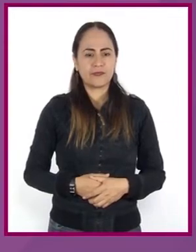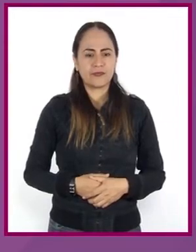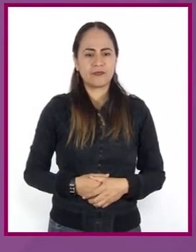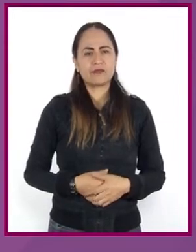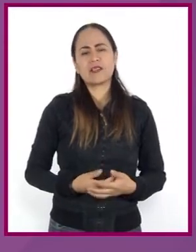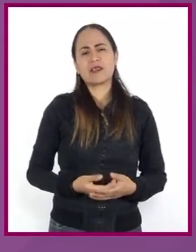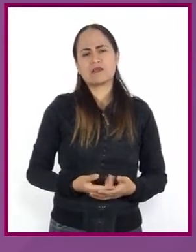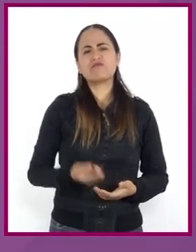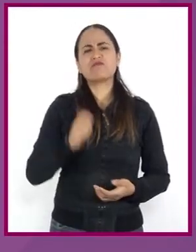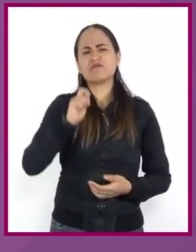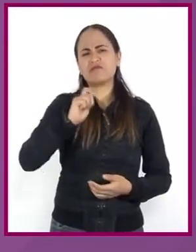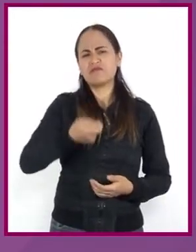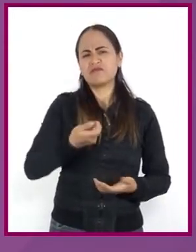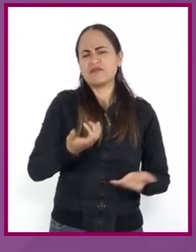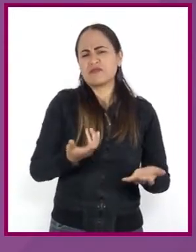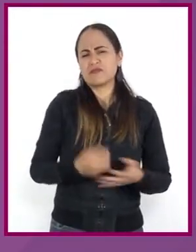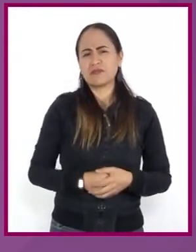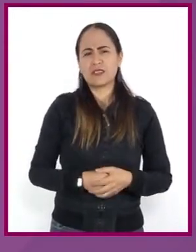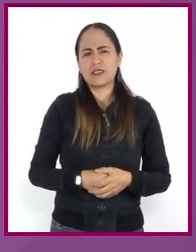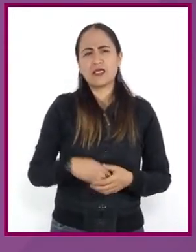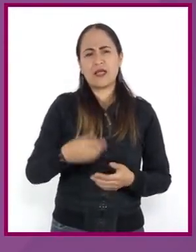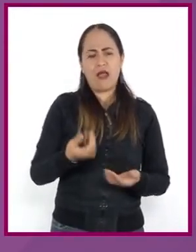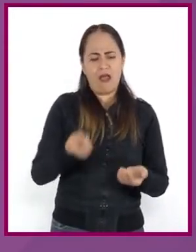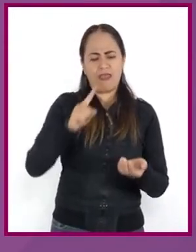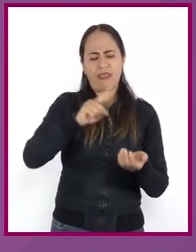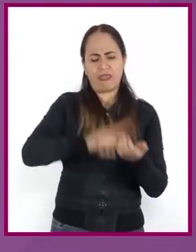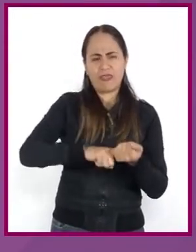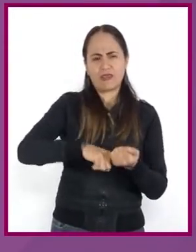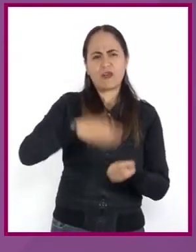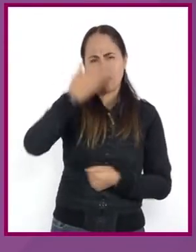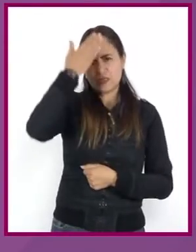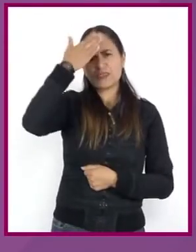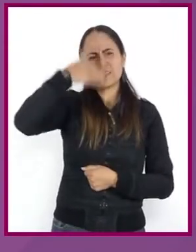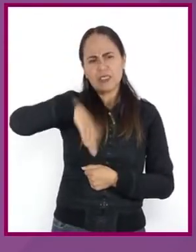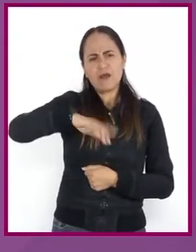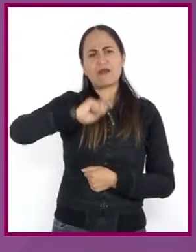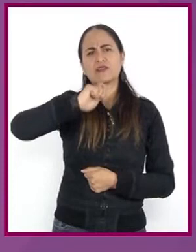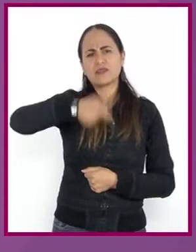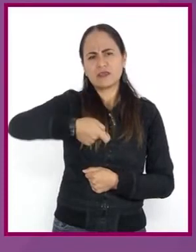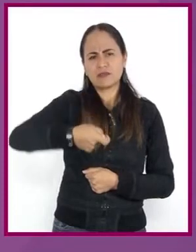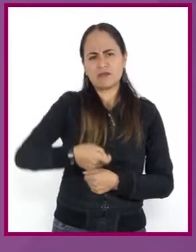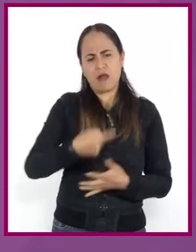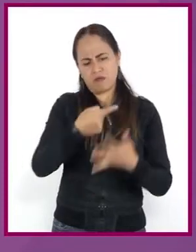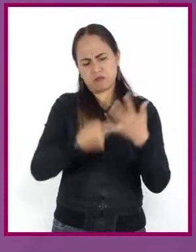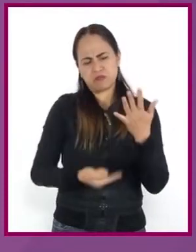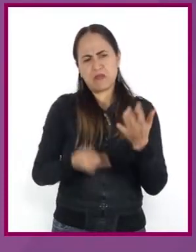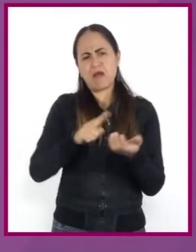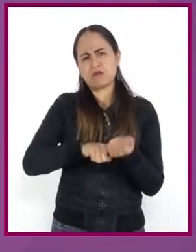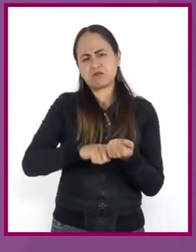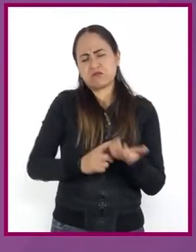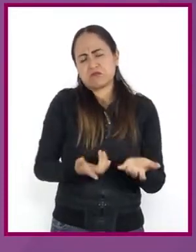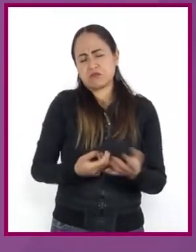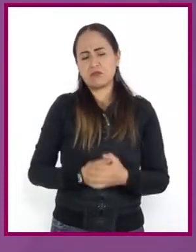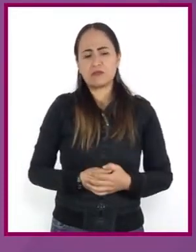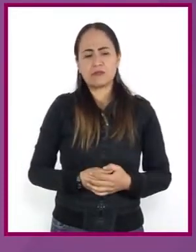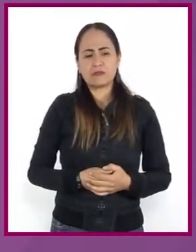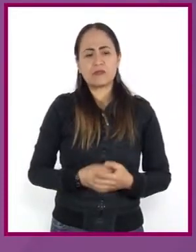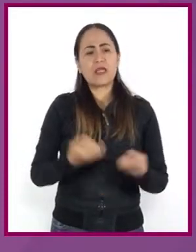Para saber qué lo identifica o para saber de qué se trata. Título puede ser